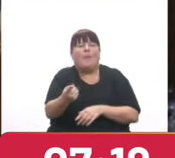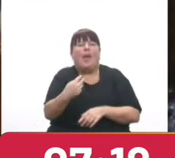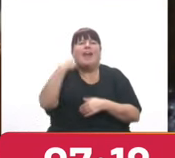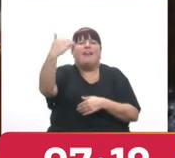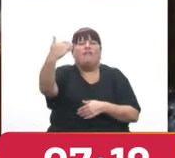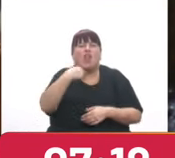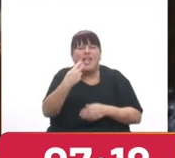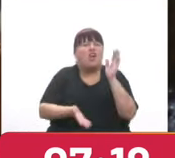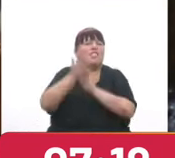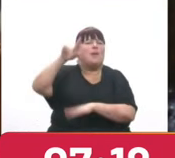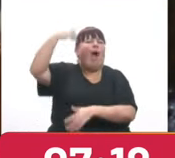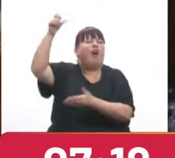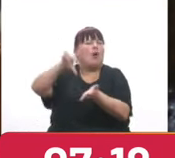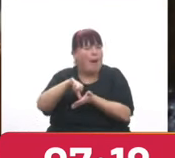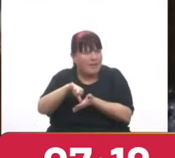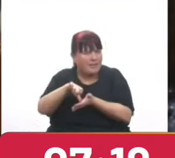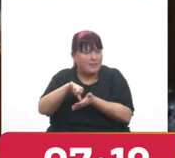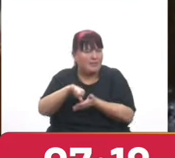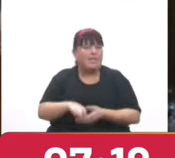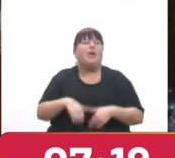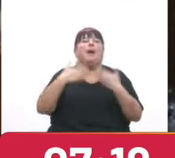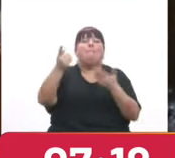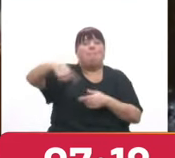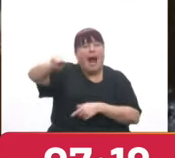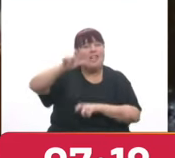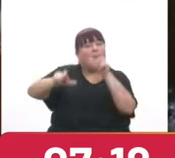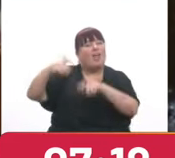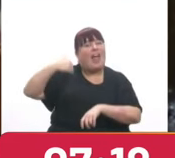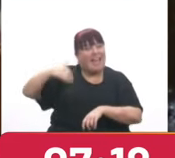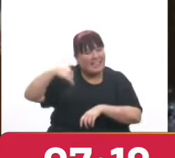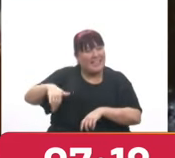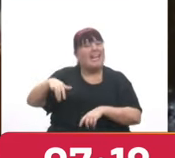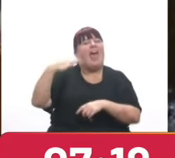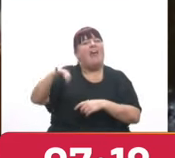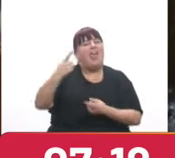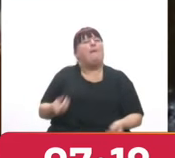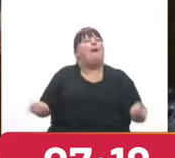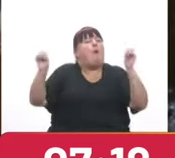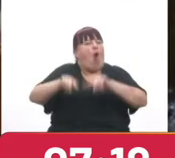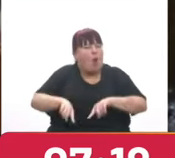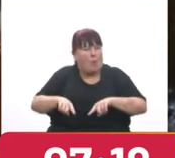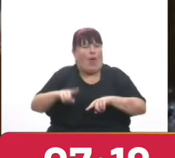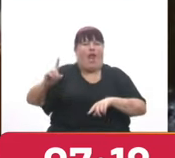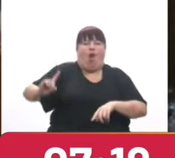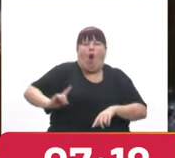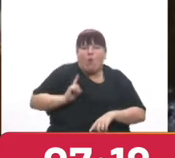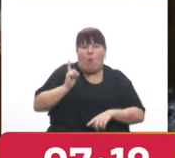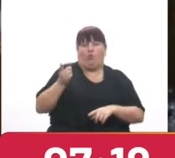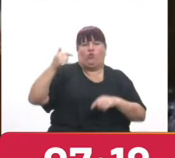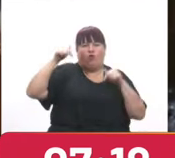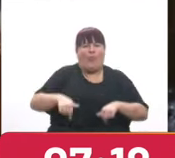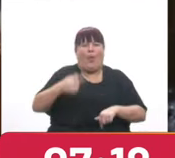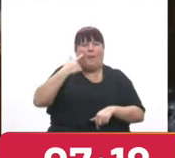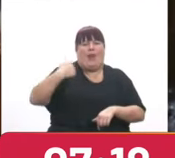eh Y lo habíamos anunciado durante la mañana quedó fuera aerolíneas argentinas de las privatizaciones correo argentino correo